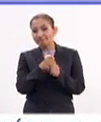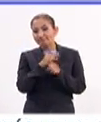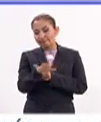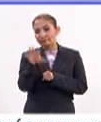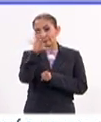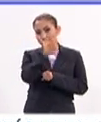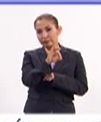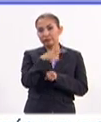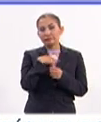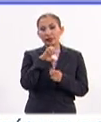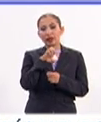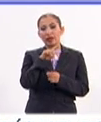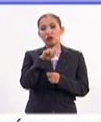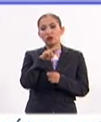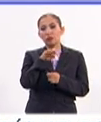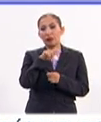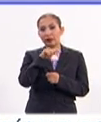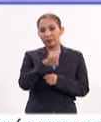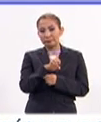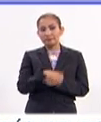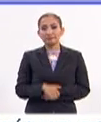información, por supuesto, en EduByte,